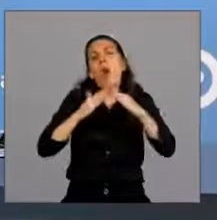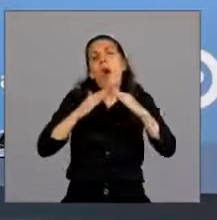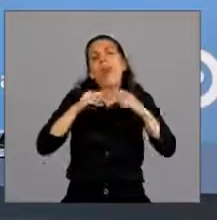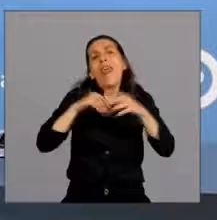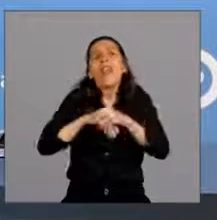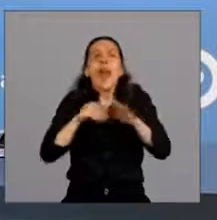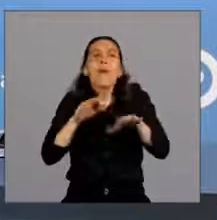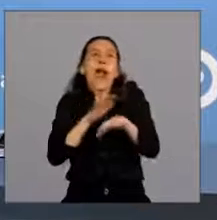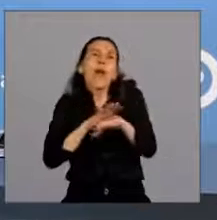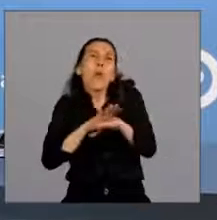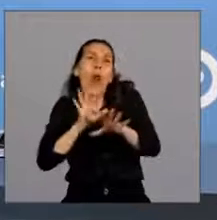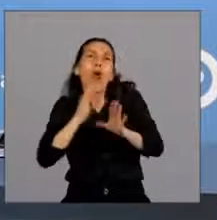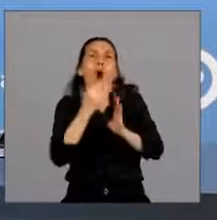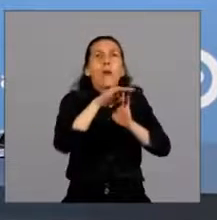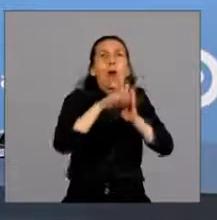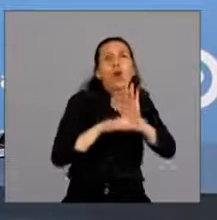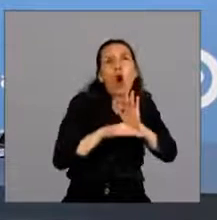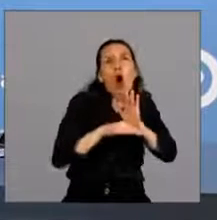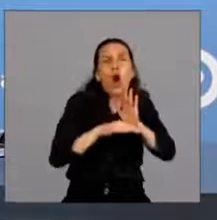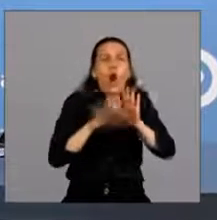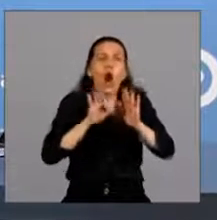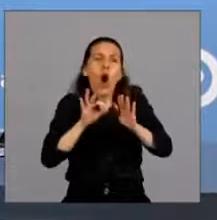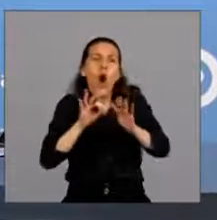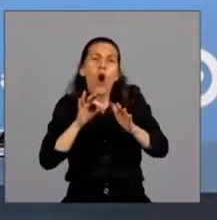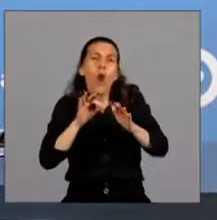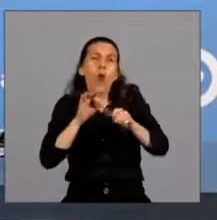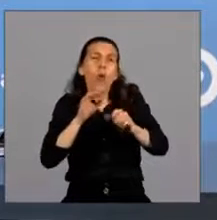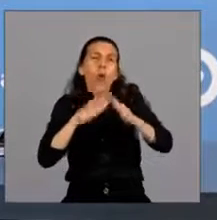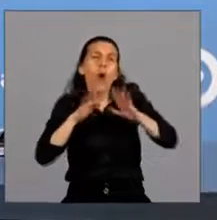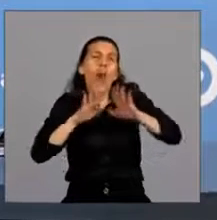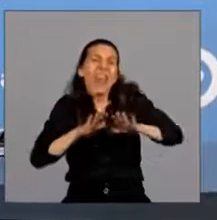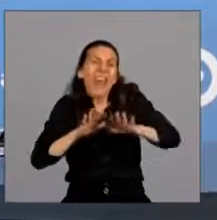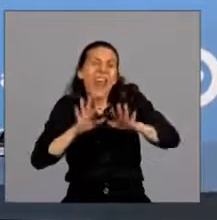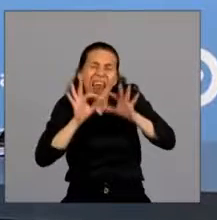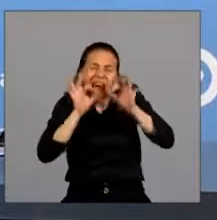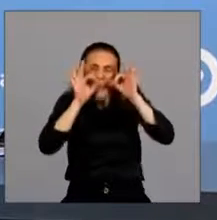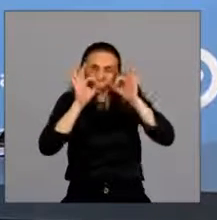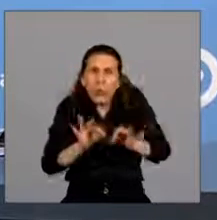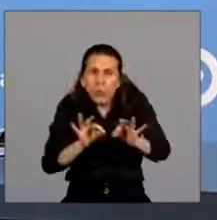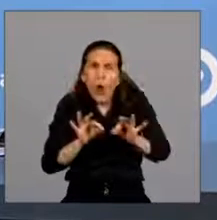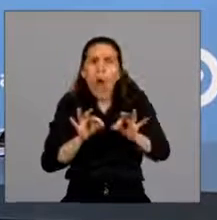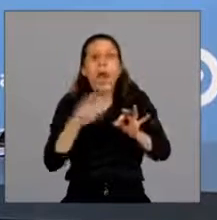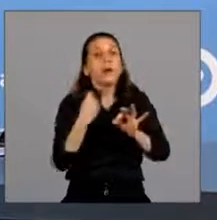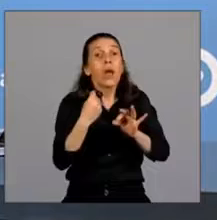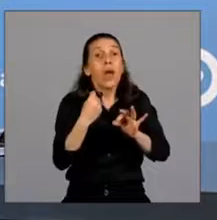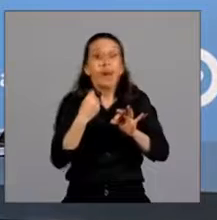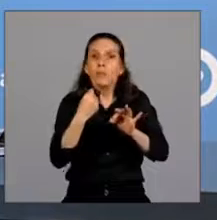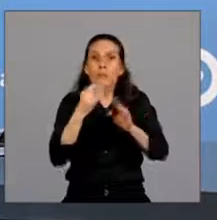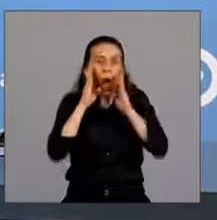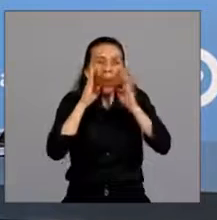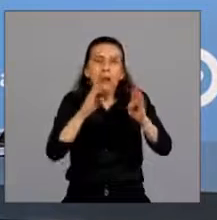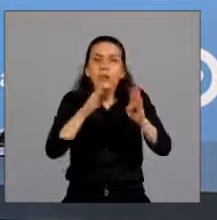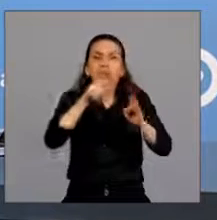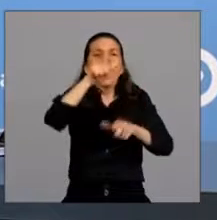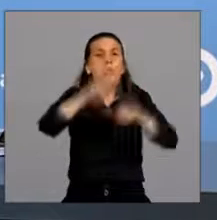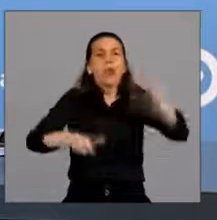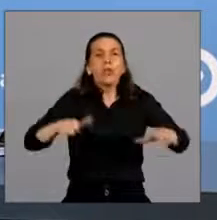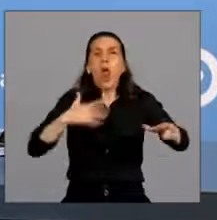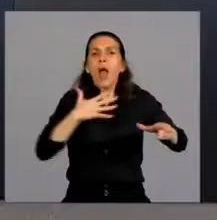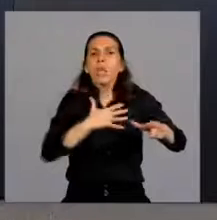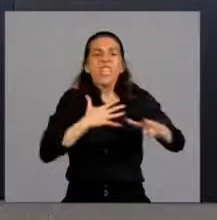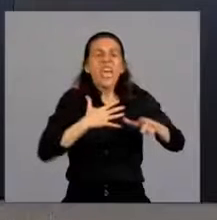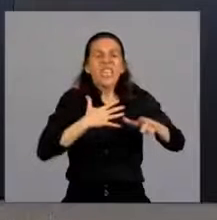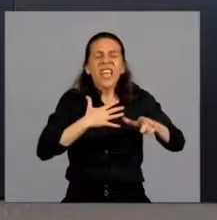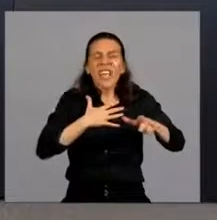llamémosla protocolizada o específica. Es una cuarentena que contemple el bienestar integral de todas las